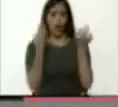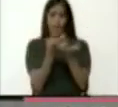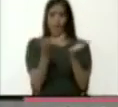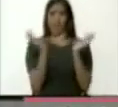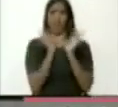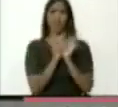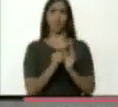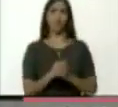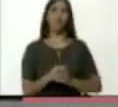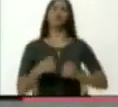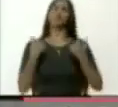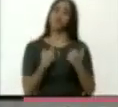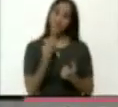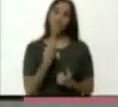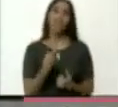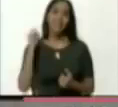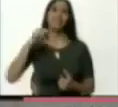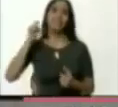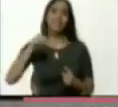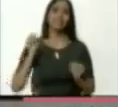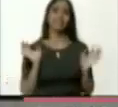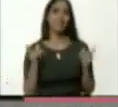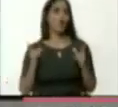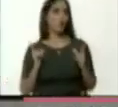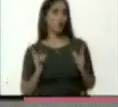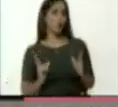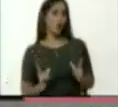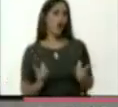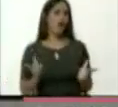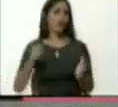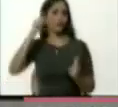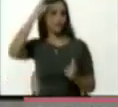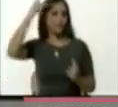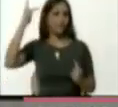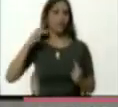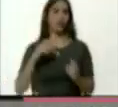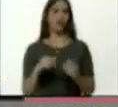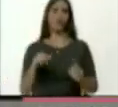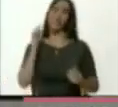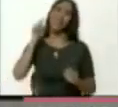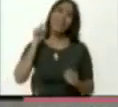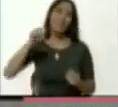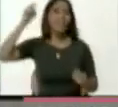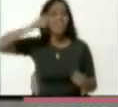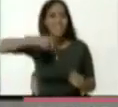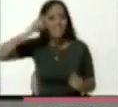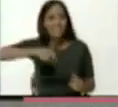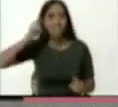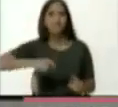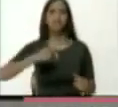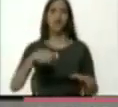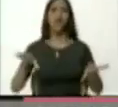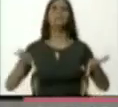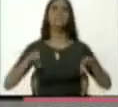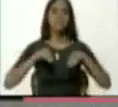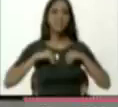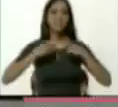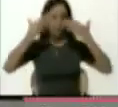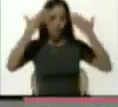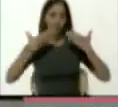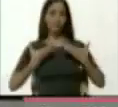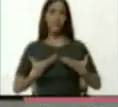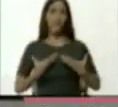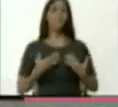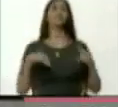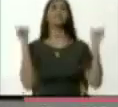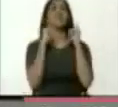pero ya yo dije que es lo que necesita es un rehab, rehabilitación y es ya. Lo que necesita es aceptarse para que sea